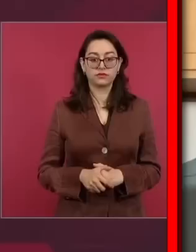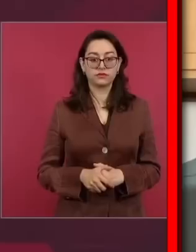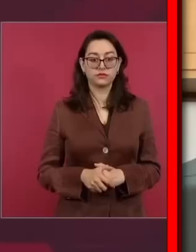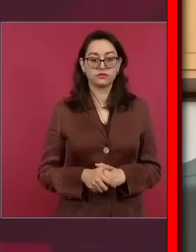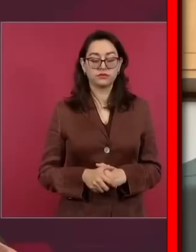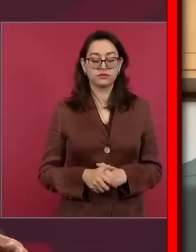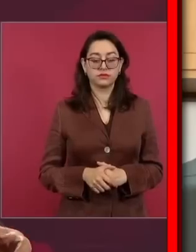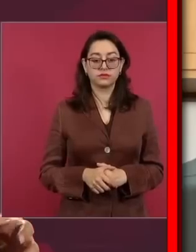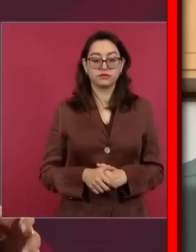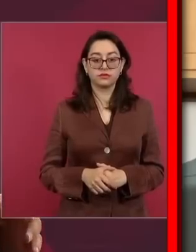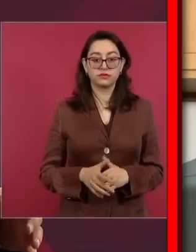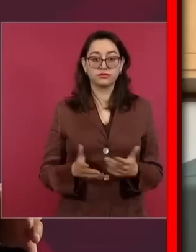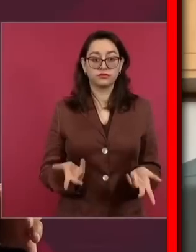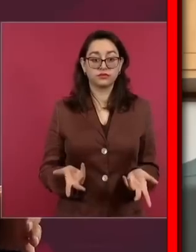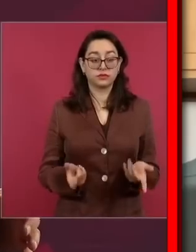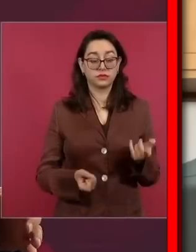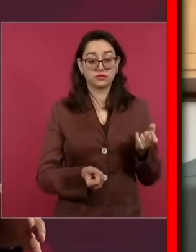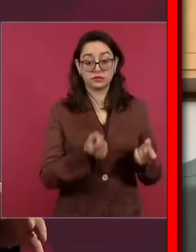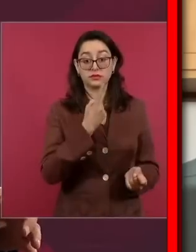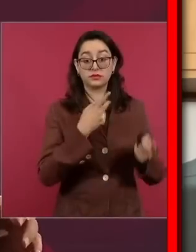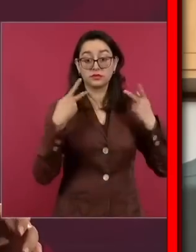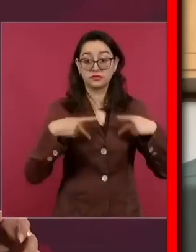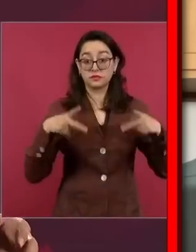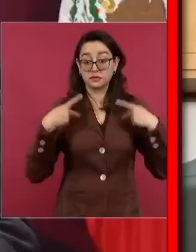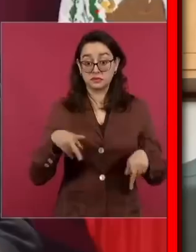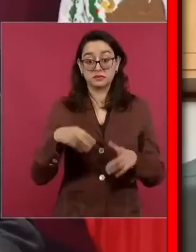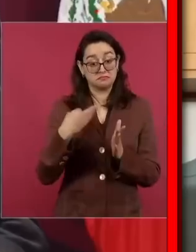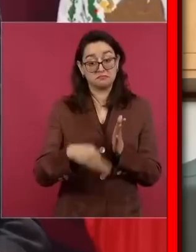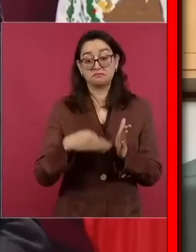los más atrasados,